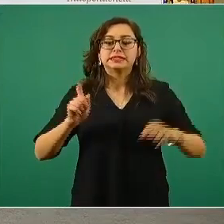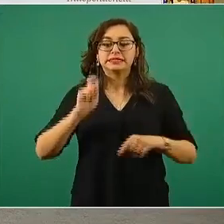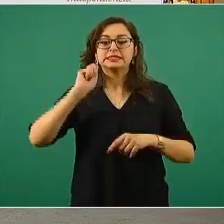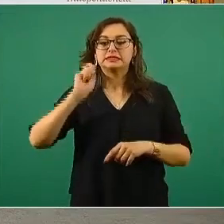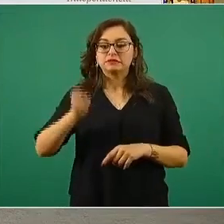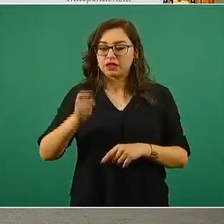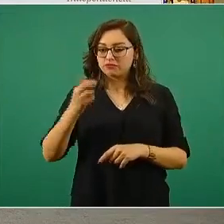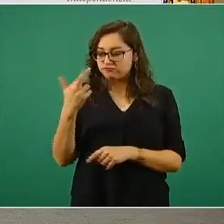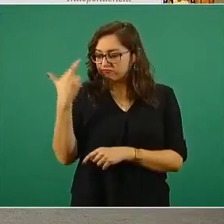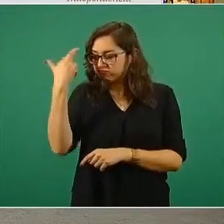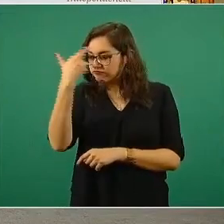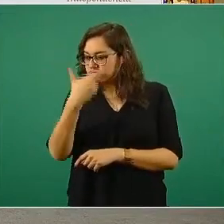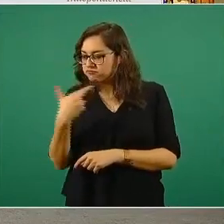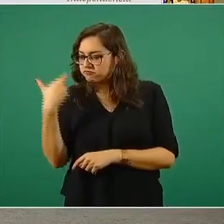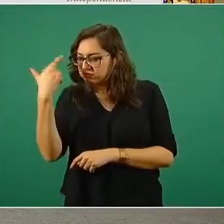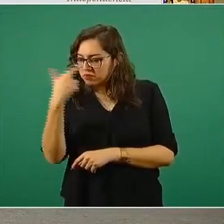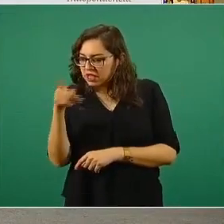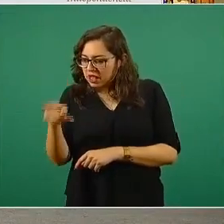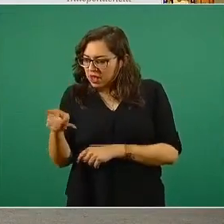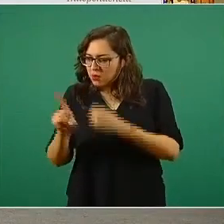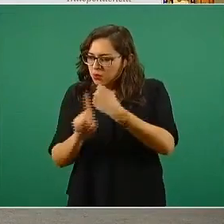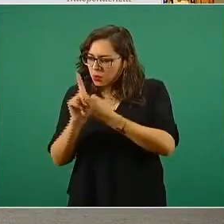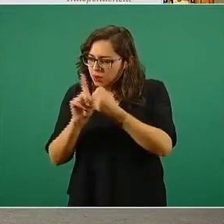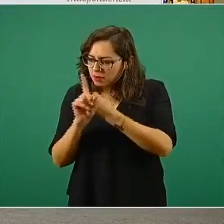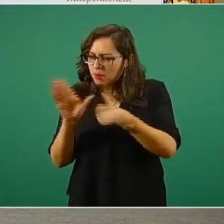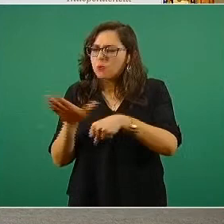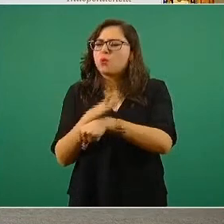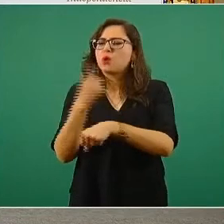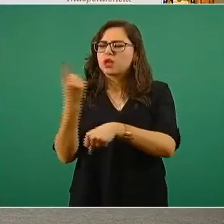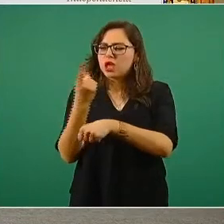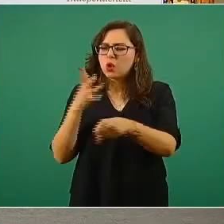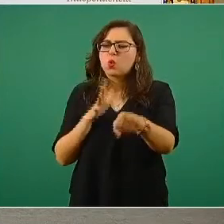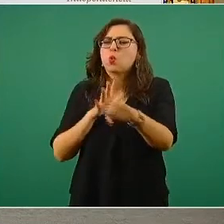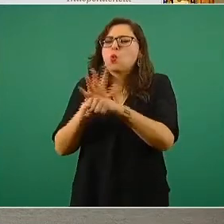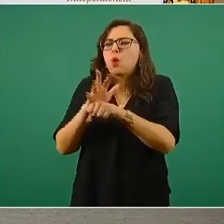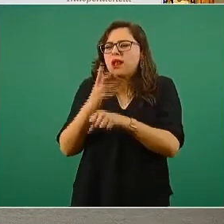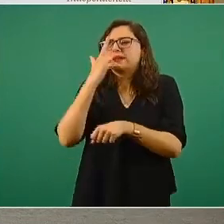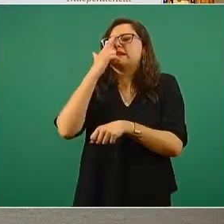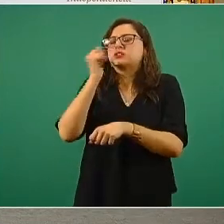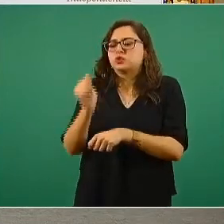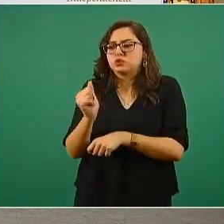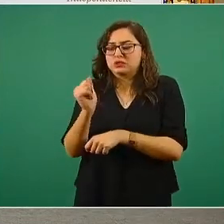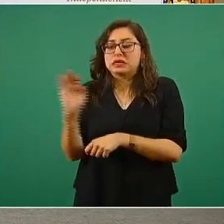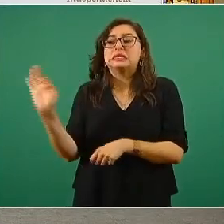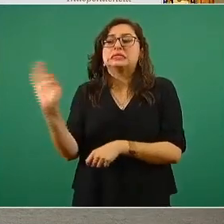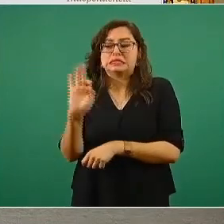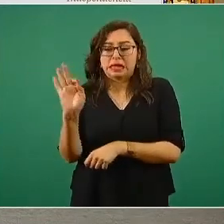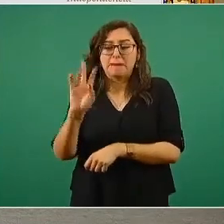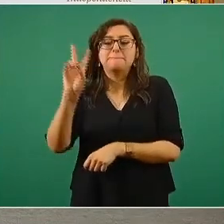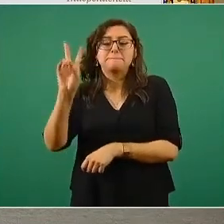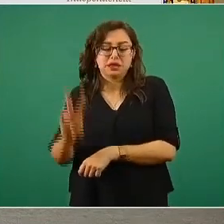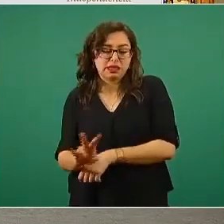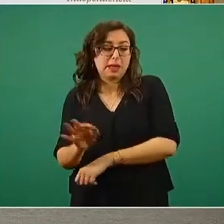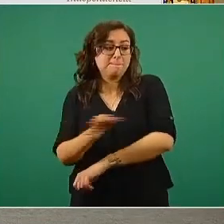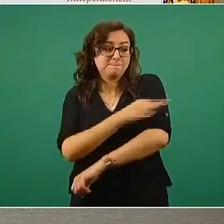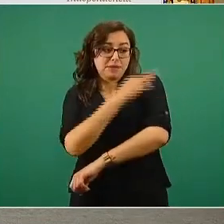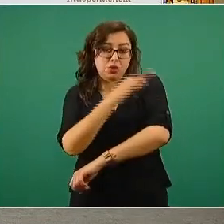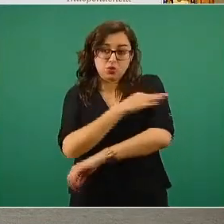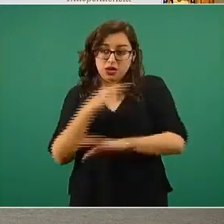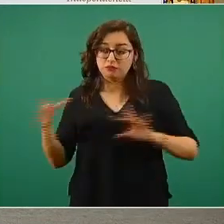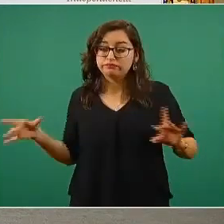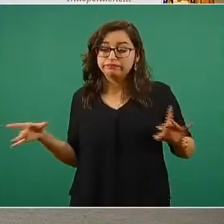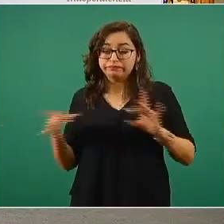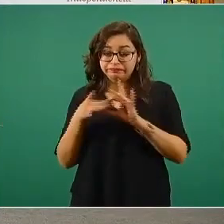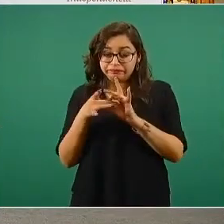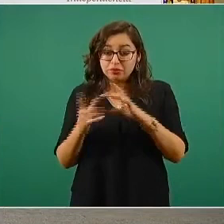que pretende es buscar precisamente si hay alguna causalidad, es decir, si hay alguna asociación causal en relación a la